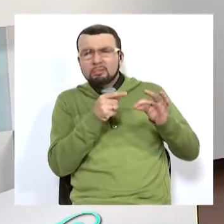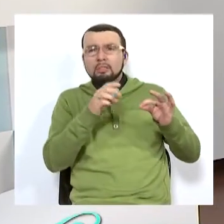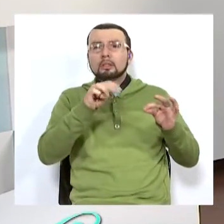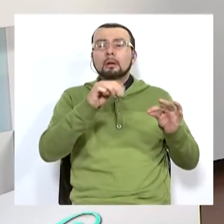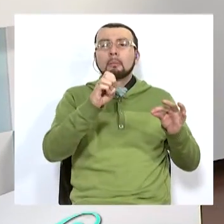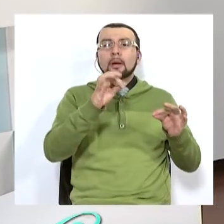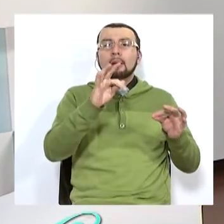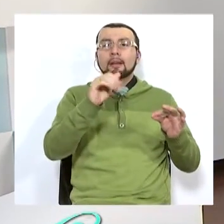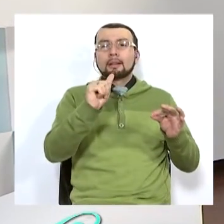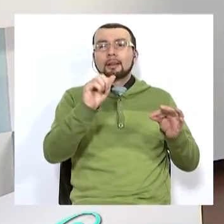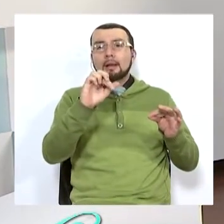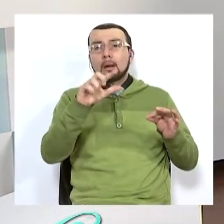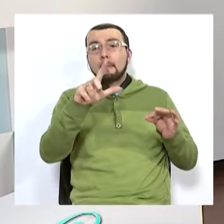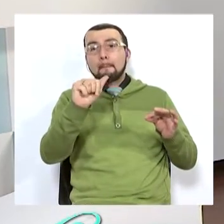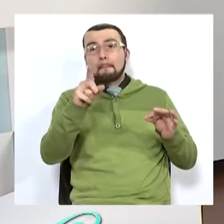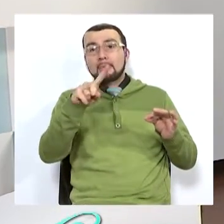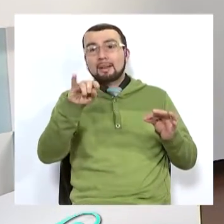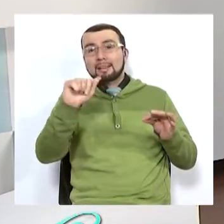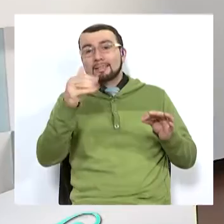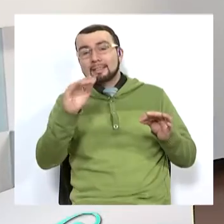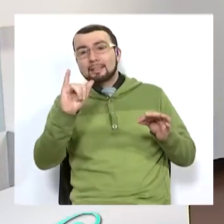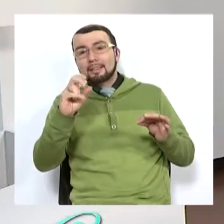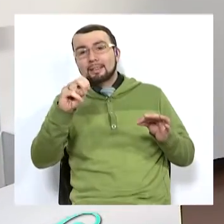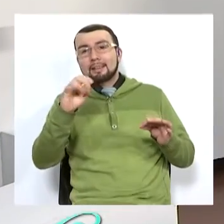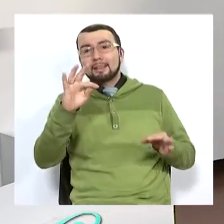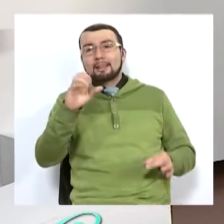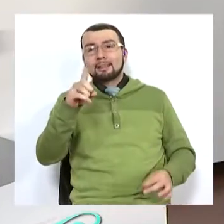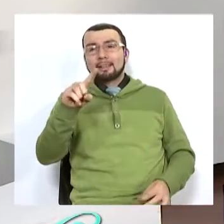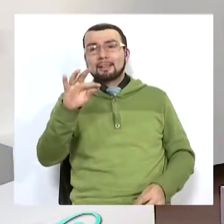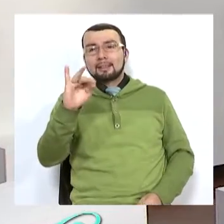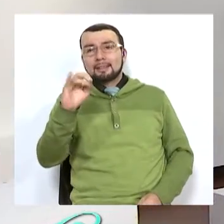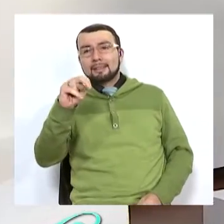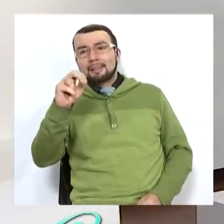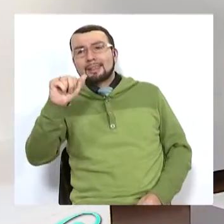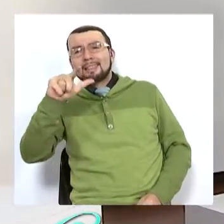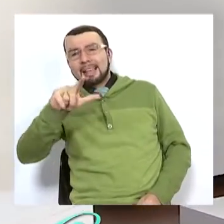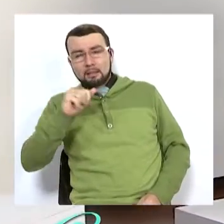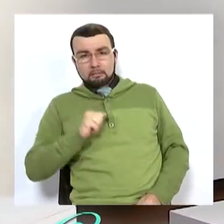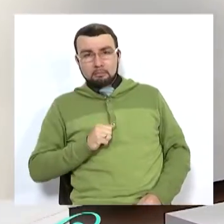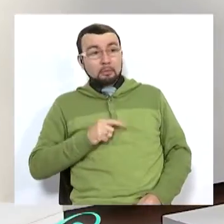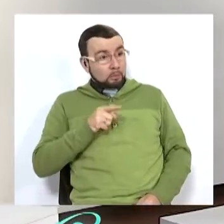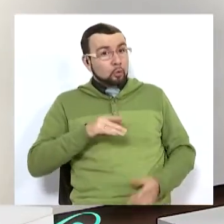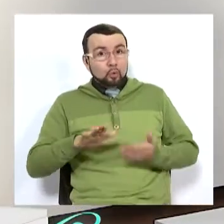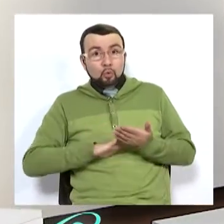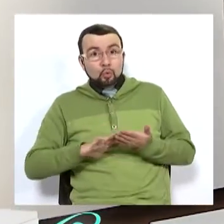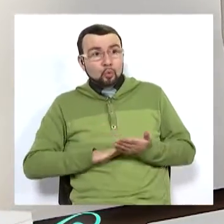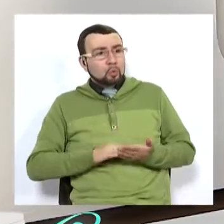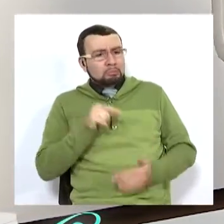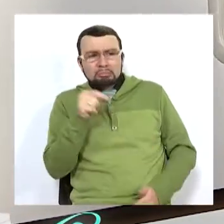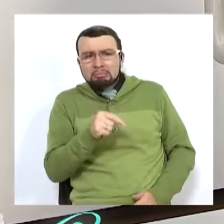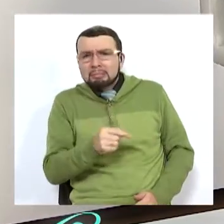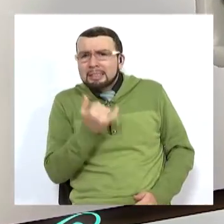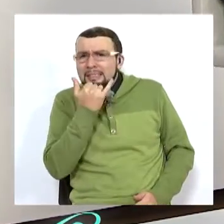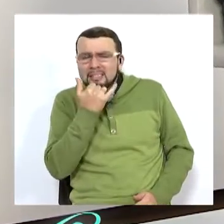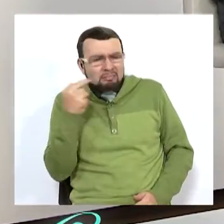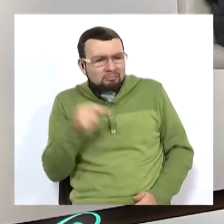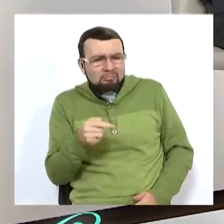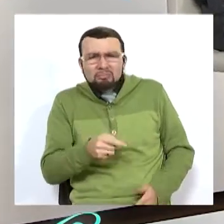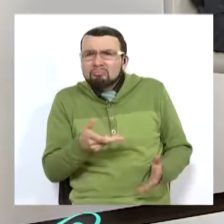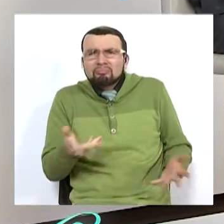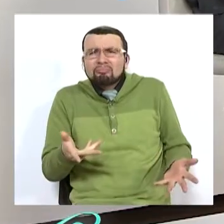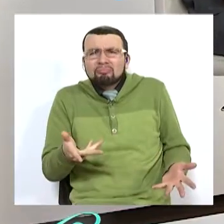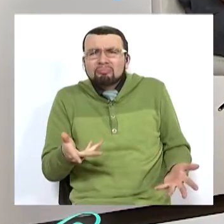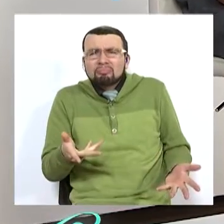metaplasia intestinal. Le pregunto, ¿estas tiene cura o qué tiene